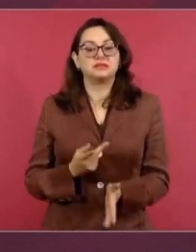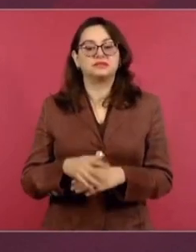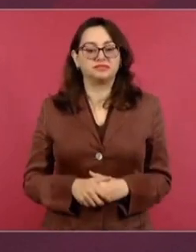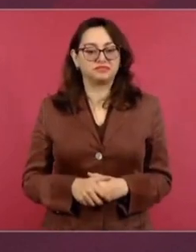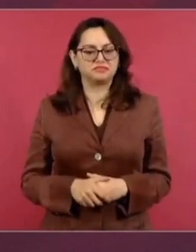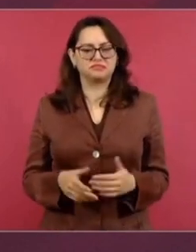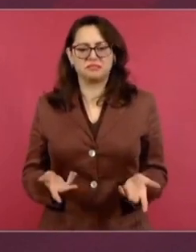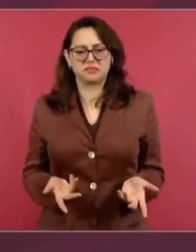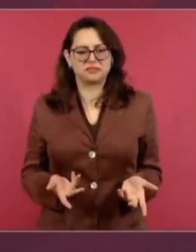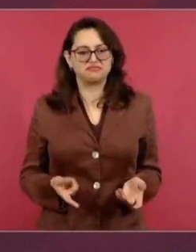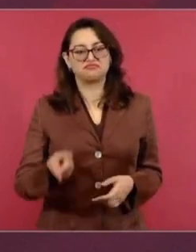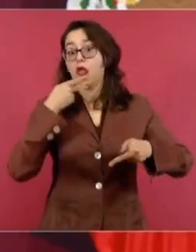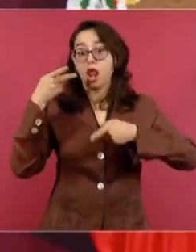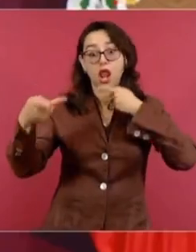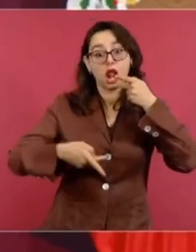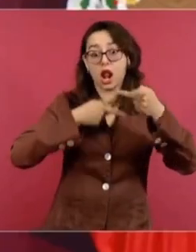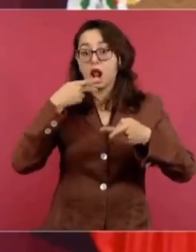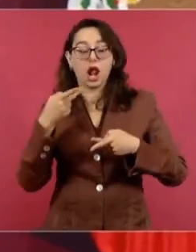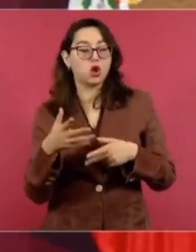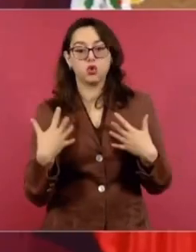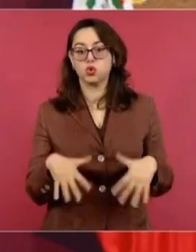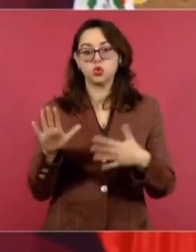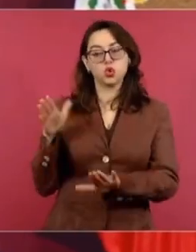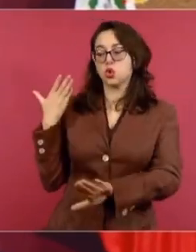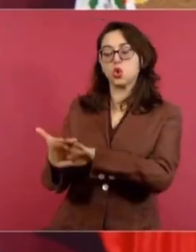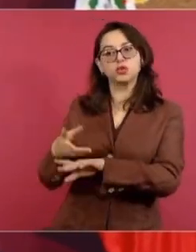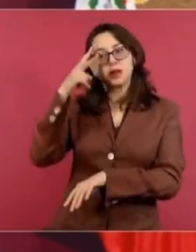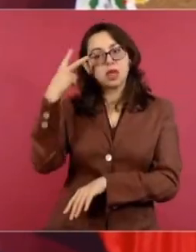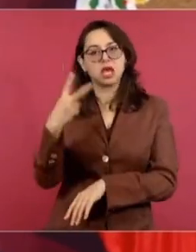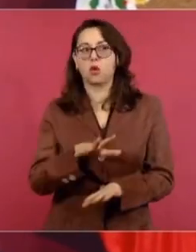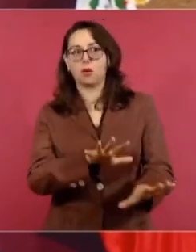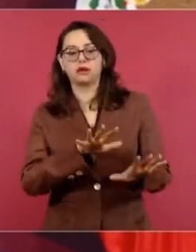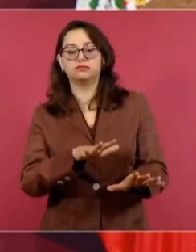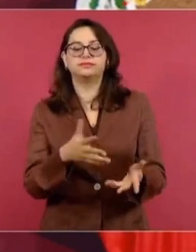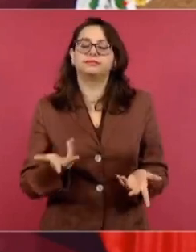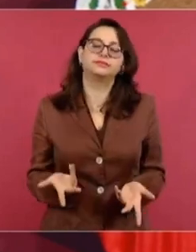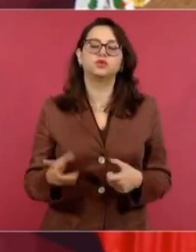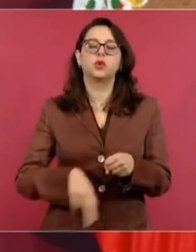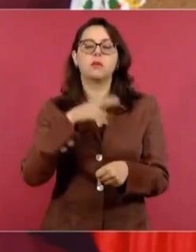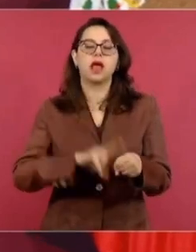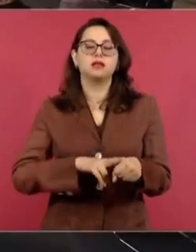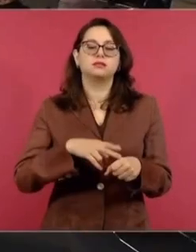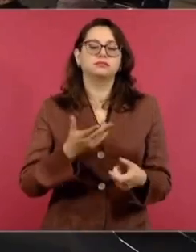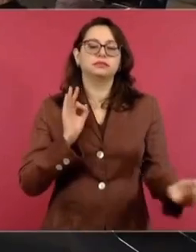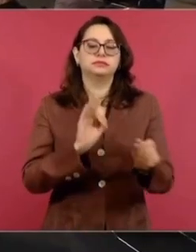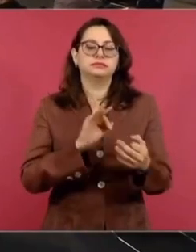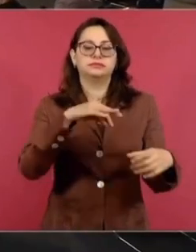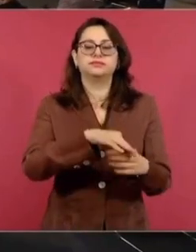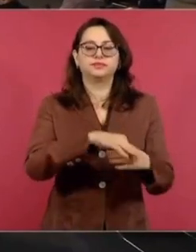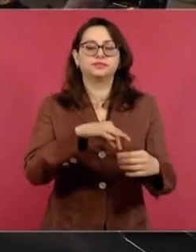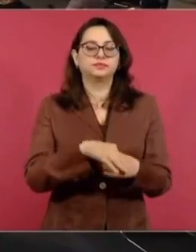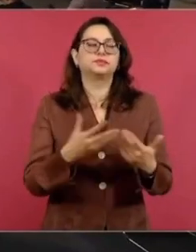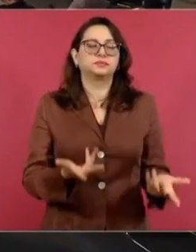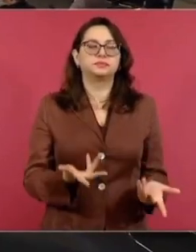con juicios temerarios. Eso es lo que está pasando en Estados Unidos. Entonces, ¿qué debemos de hacer?